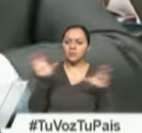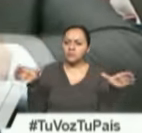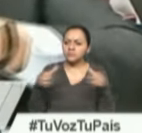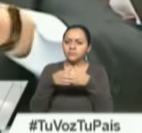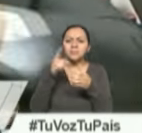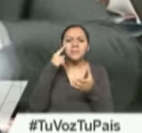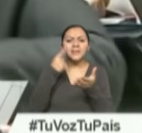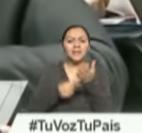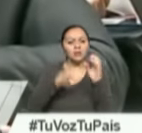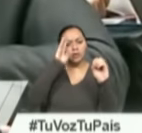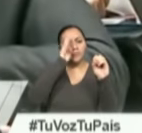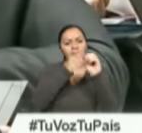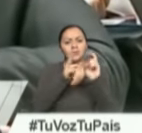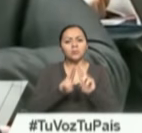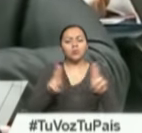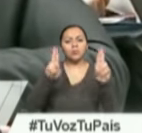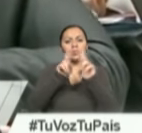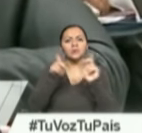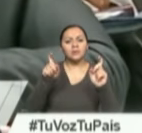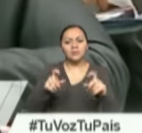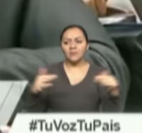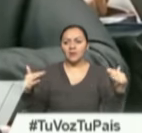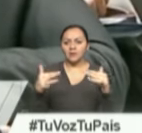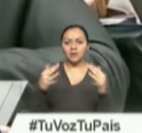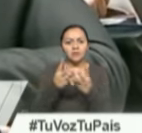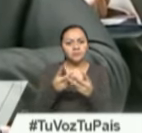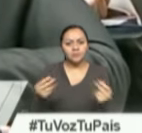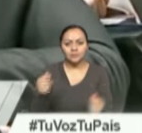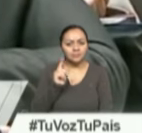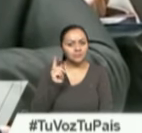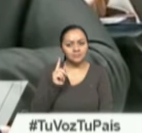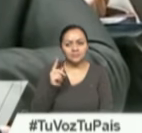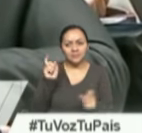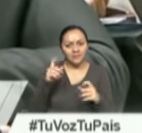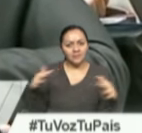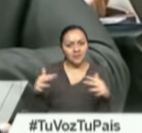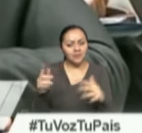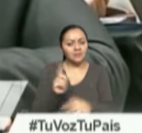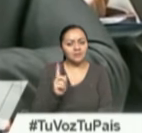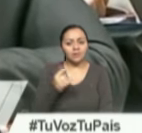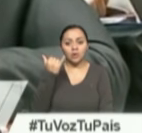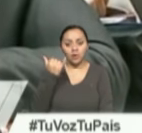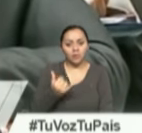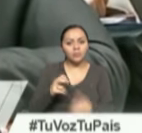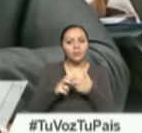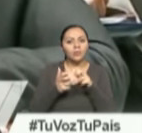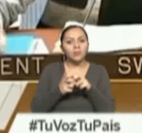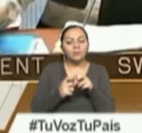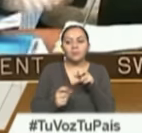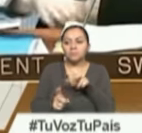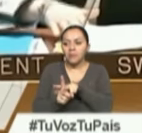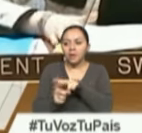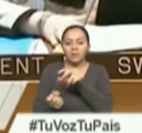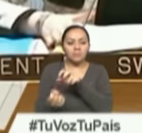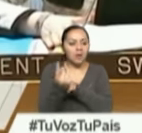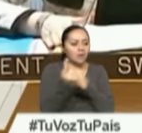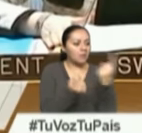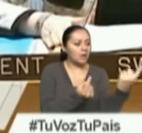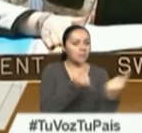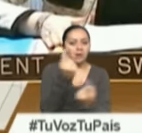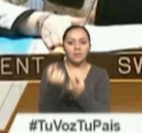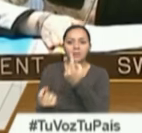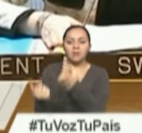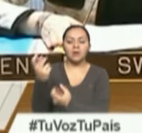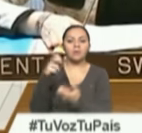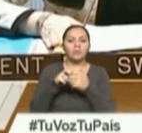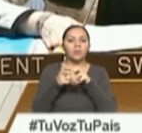un orden internacional basado en reglas. Hoy ese orden está bajo una grave amenaza. En su primer discurso ante